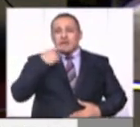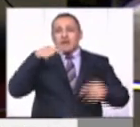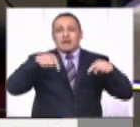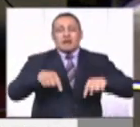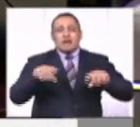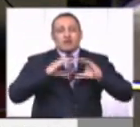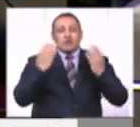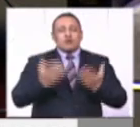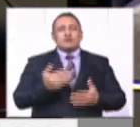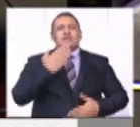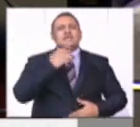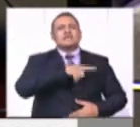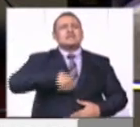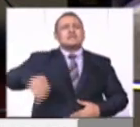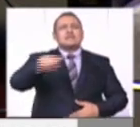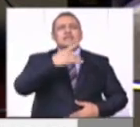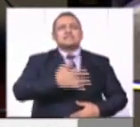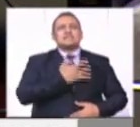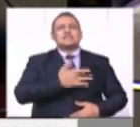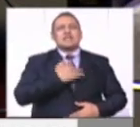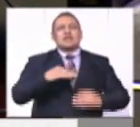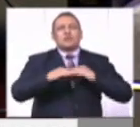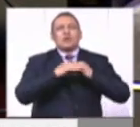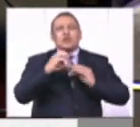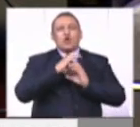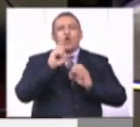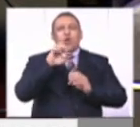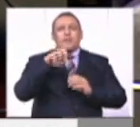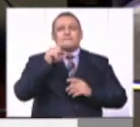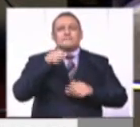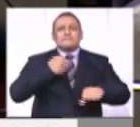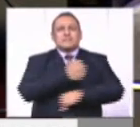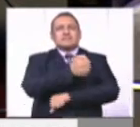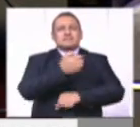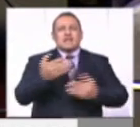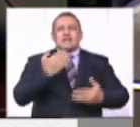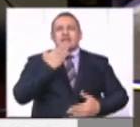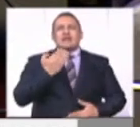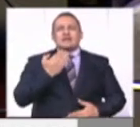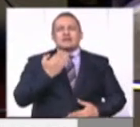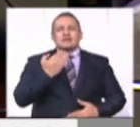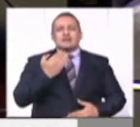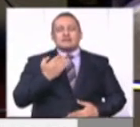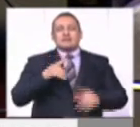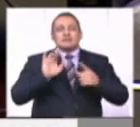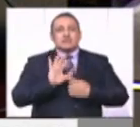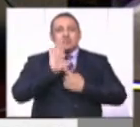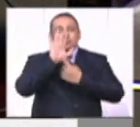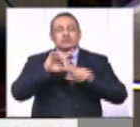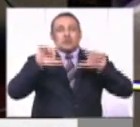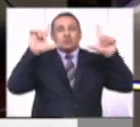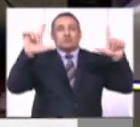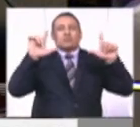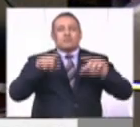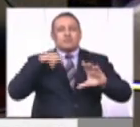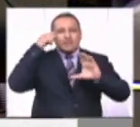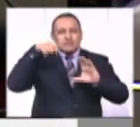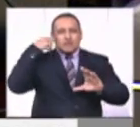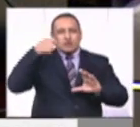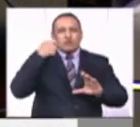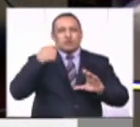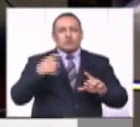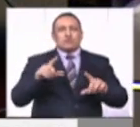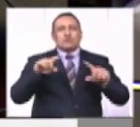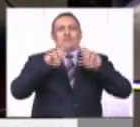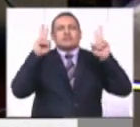parlamento alguien se considera golpista presidente se ha mostrado un video